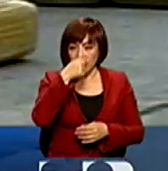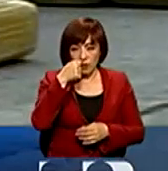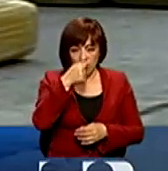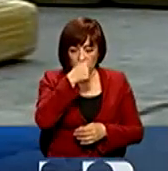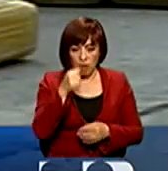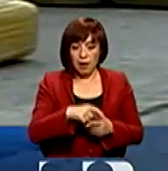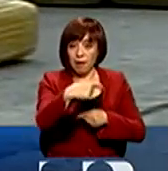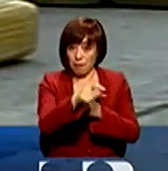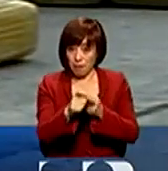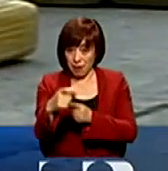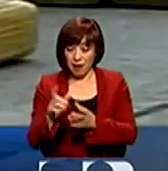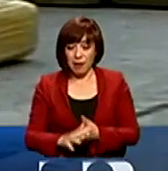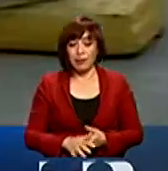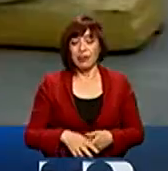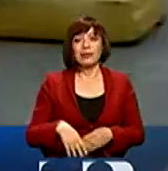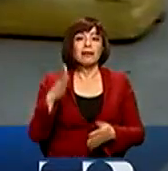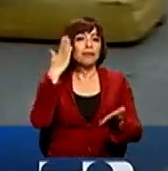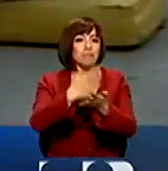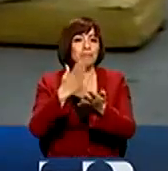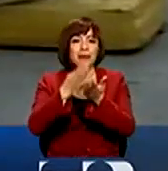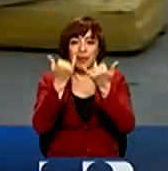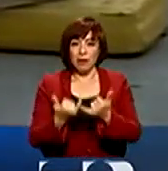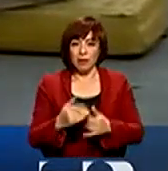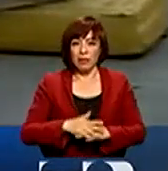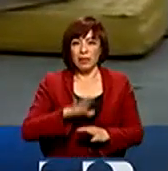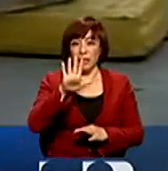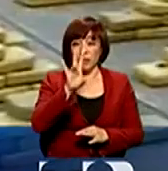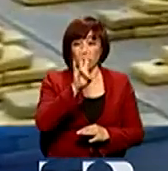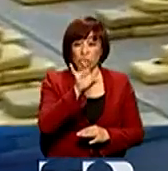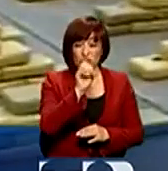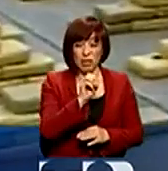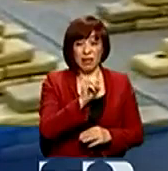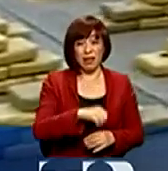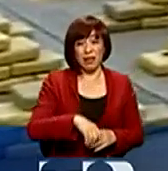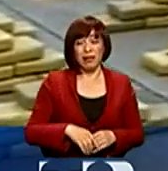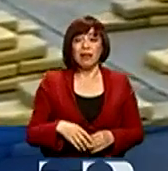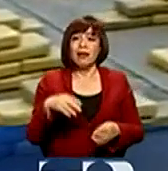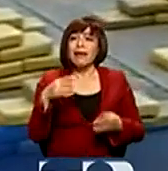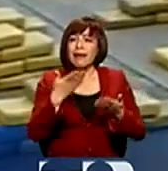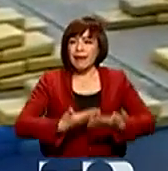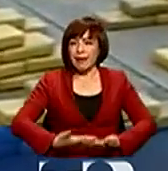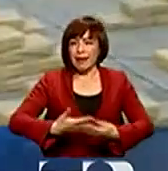mercados de consumo. Los 589 kilos de cocaína tendrían un costo superior a los 36 millones